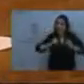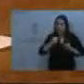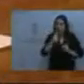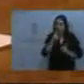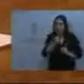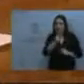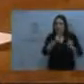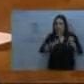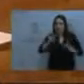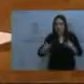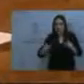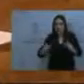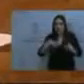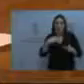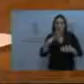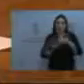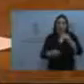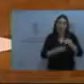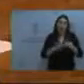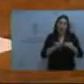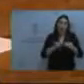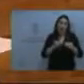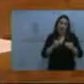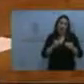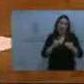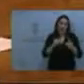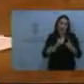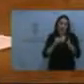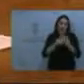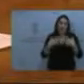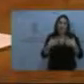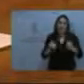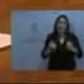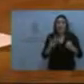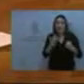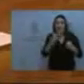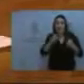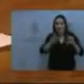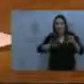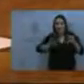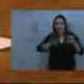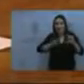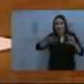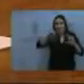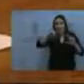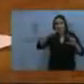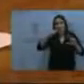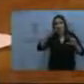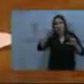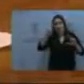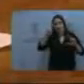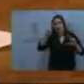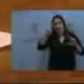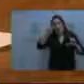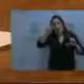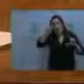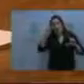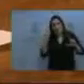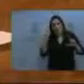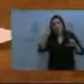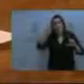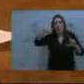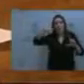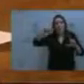los ciudadanos beneficiarios del Sistema Nacional de Salud residentes en los municipios asturianos de Ribadedeva, Peñamellera Alta y Peñamellera